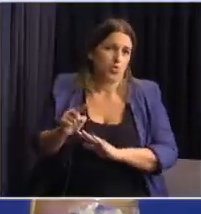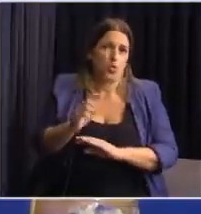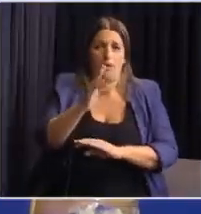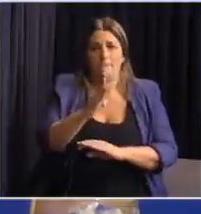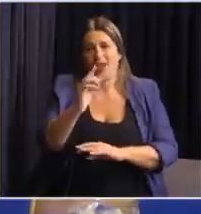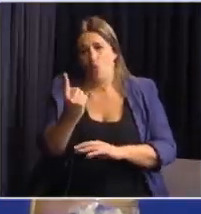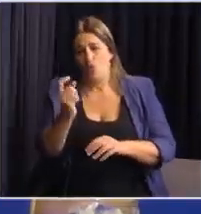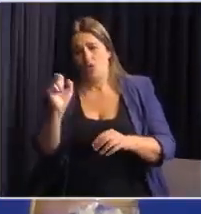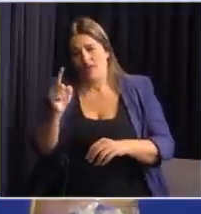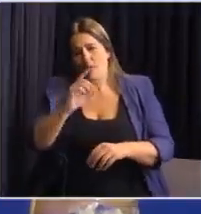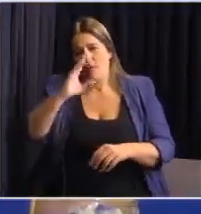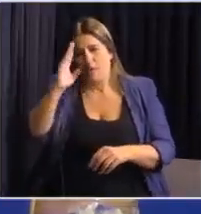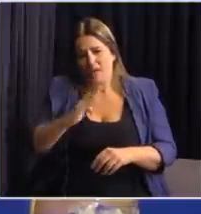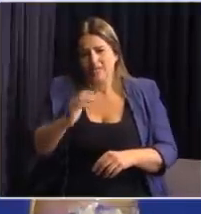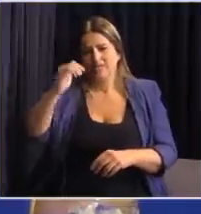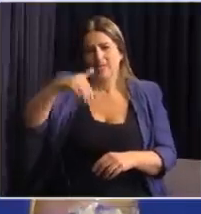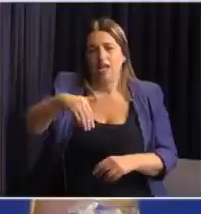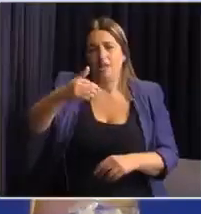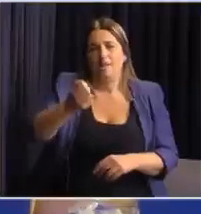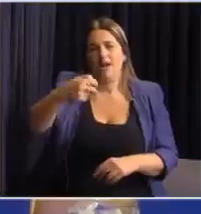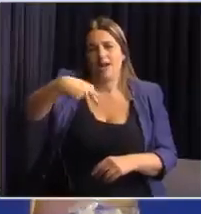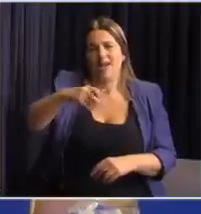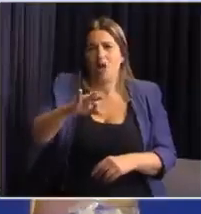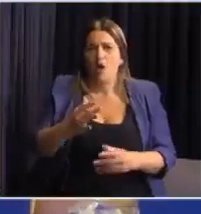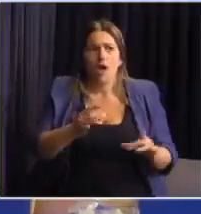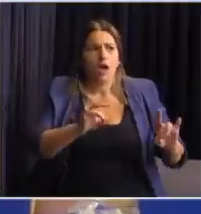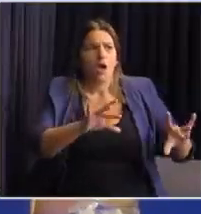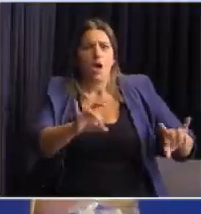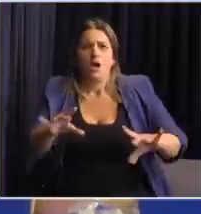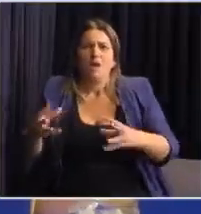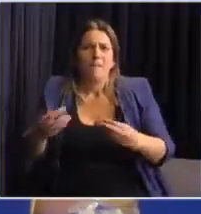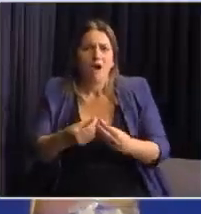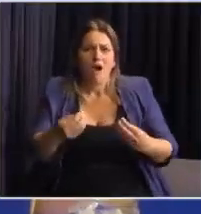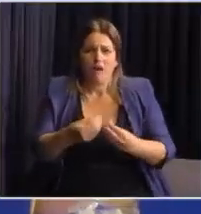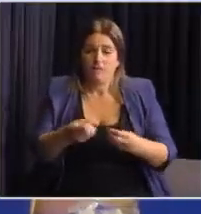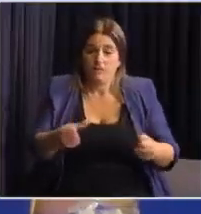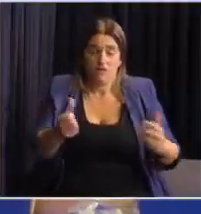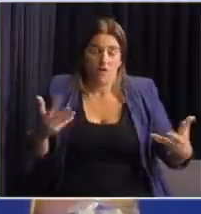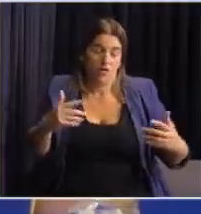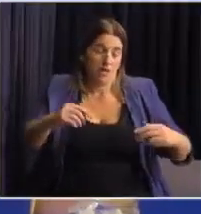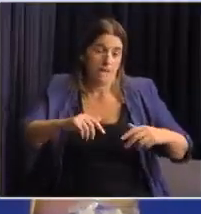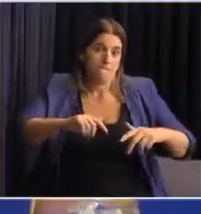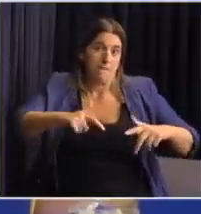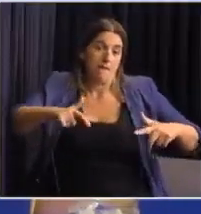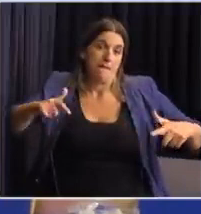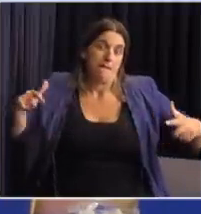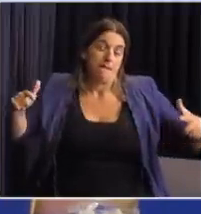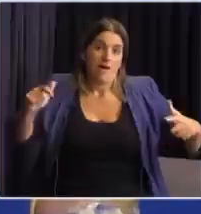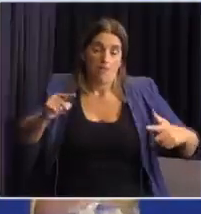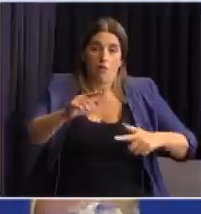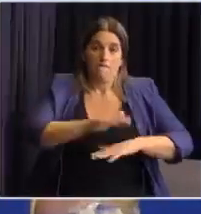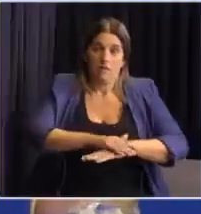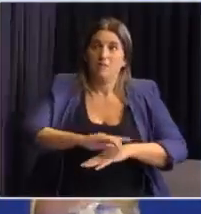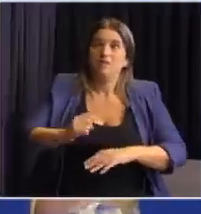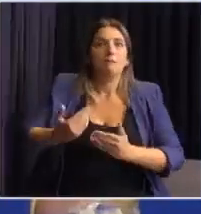P1 de Manaus, que se sabe tiene una gran contagiosidad y generó esta primera ola importante en el Uruguay. Antes nos parecía